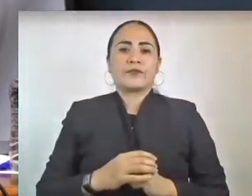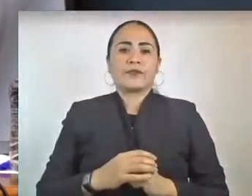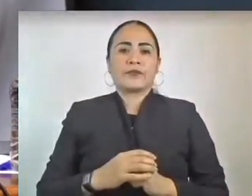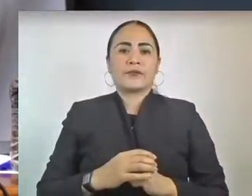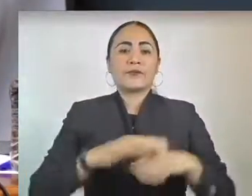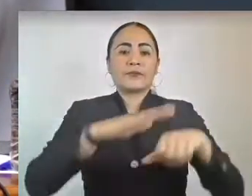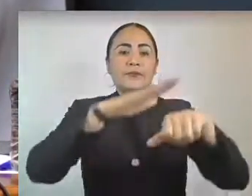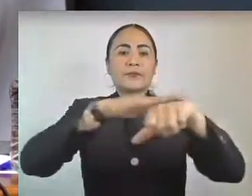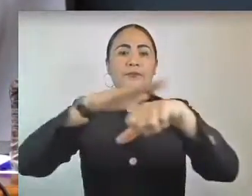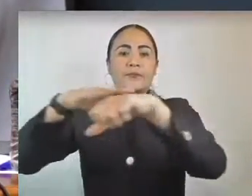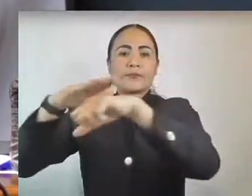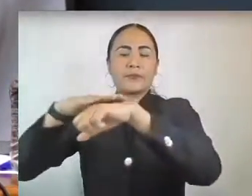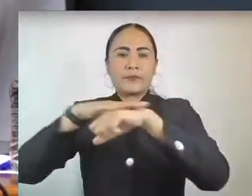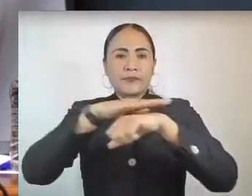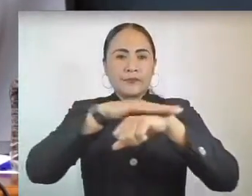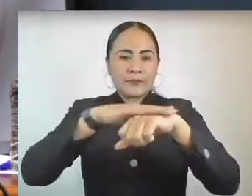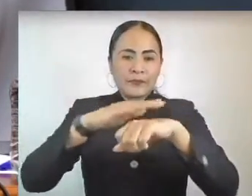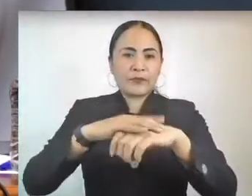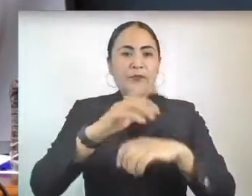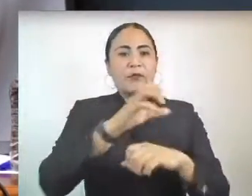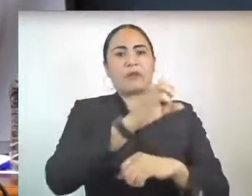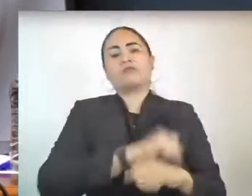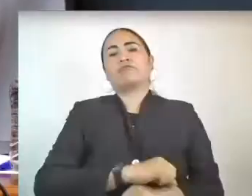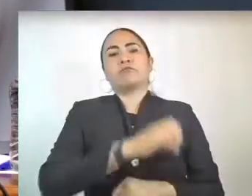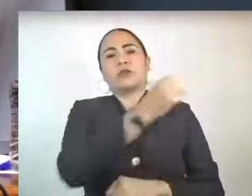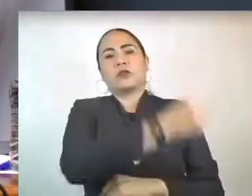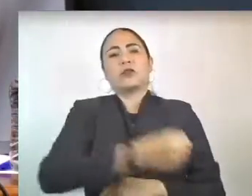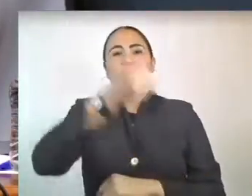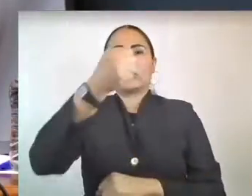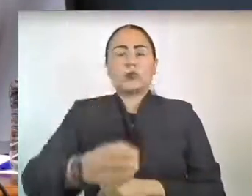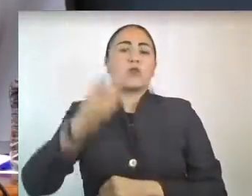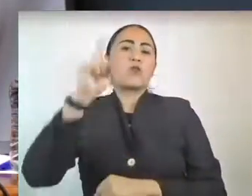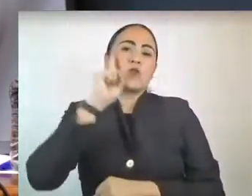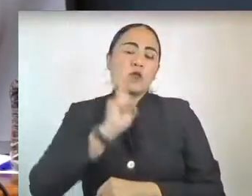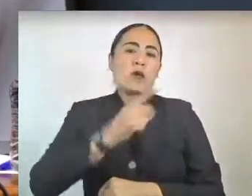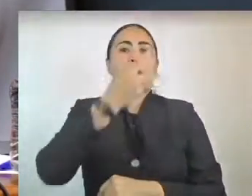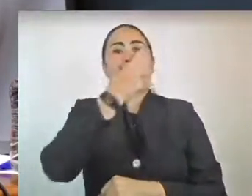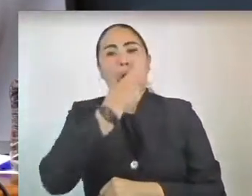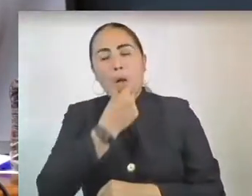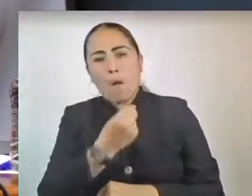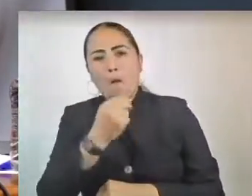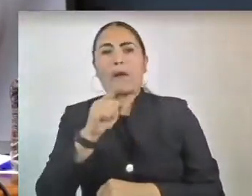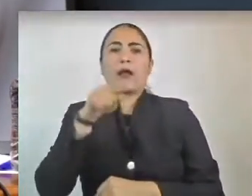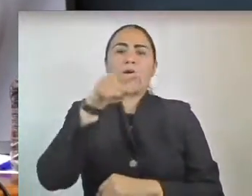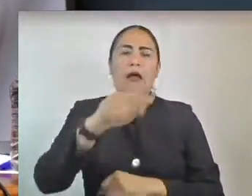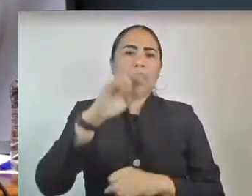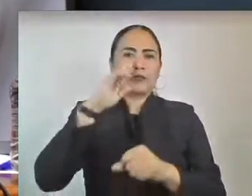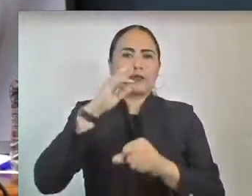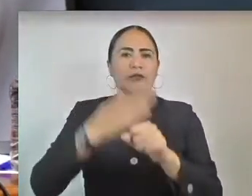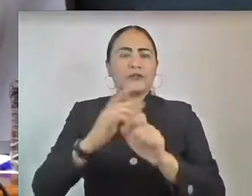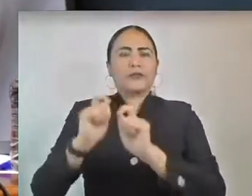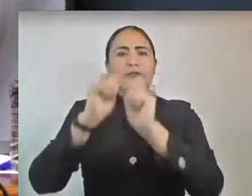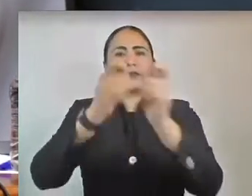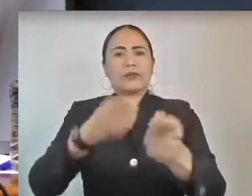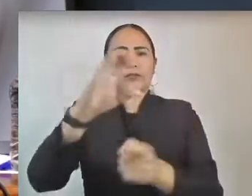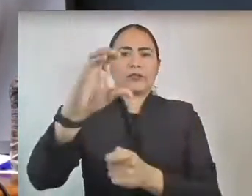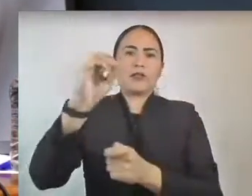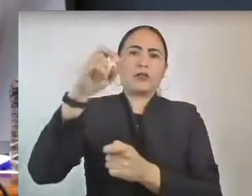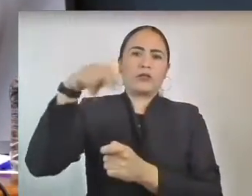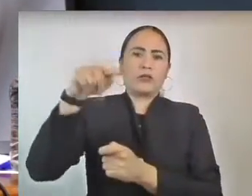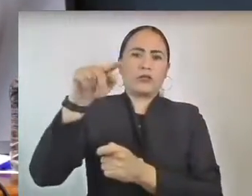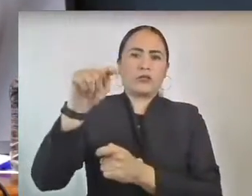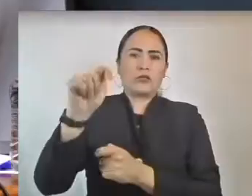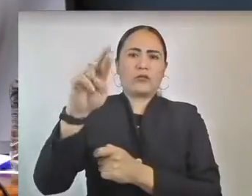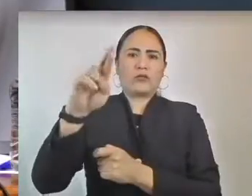convoca al proceso de designación de ciudadanas o ciudadanos para ocupar el cargo de Contralor General del Tribunal Electoral